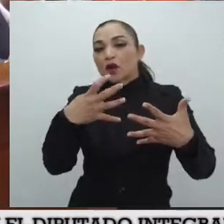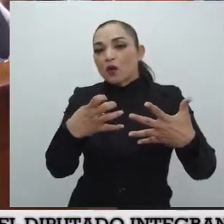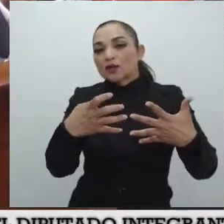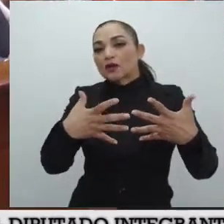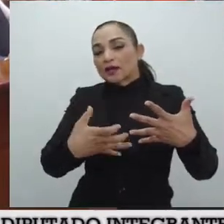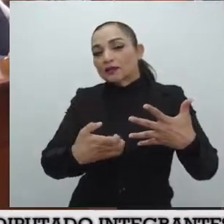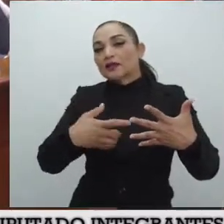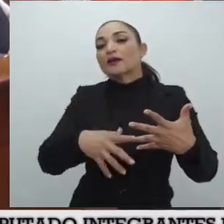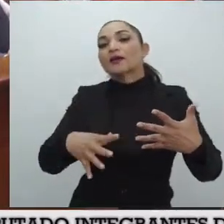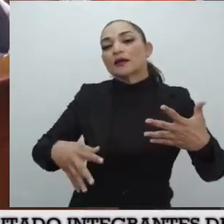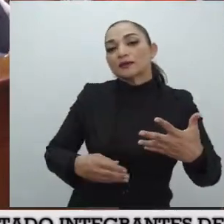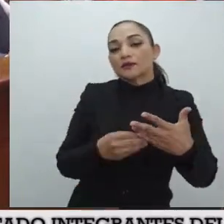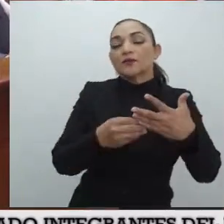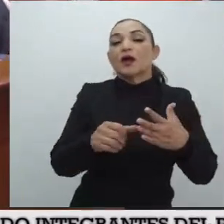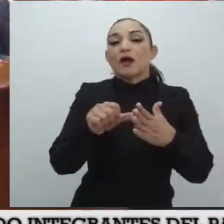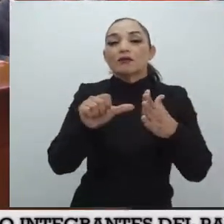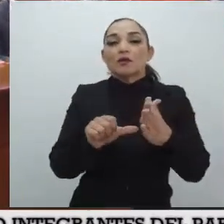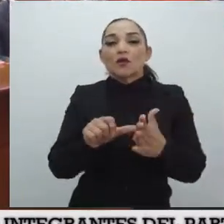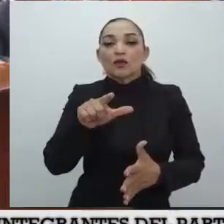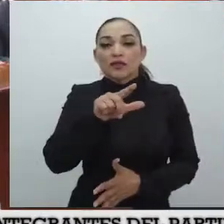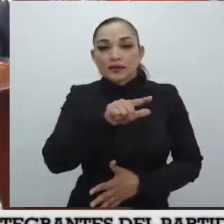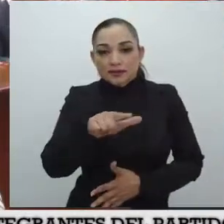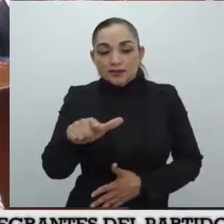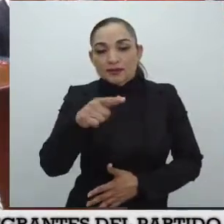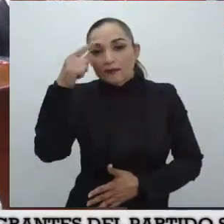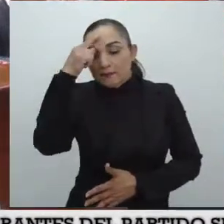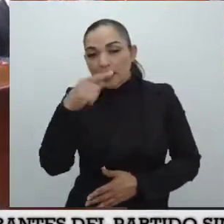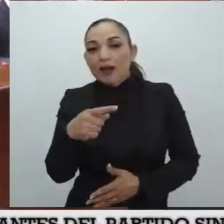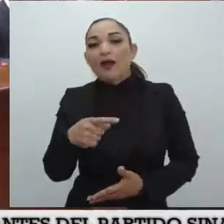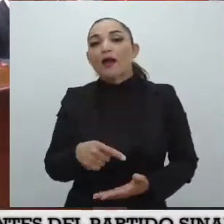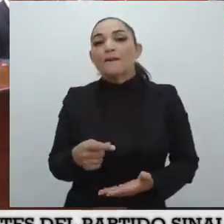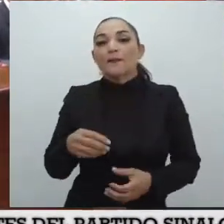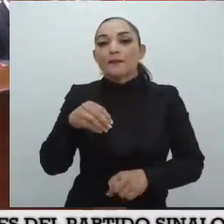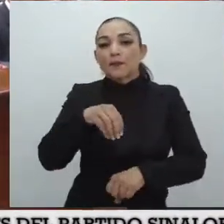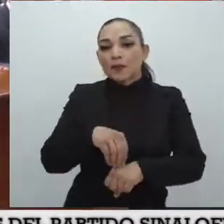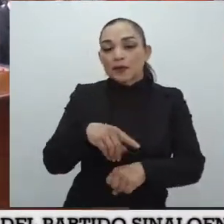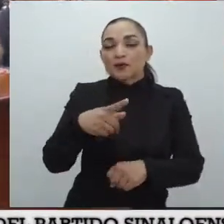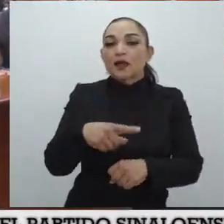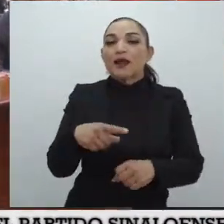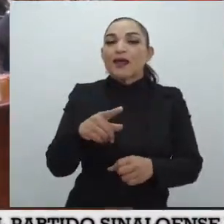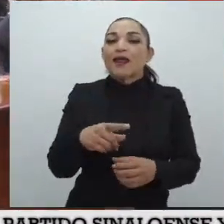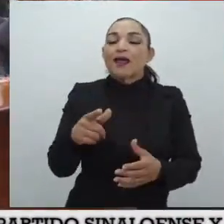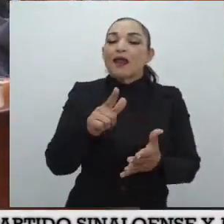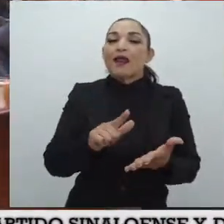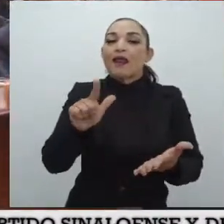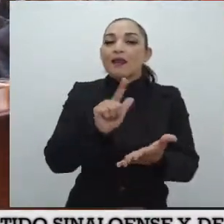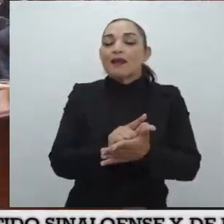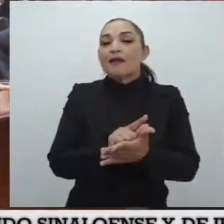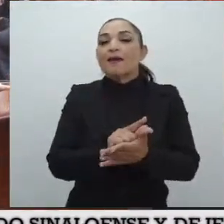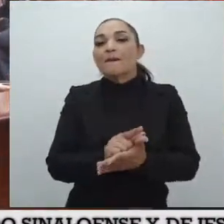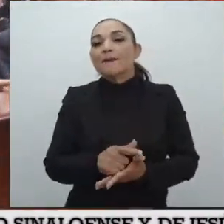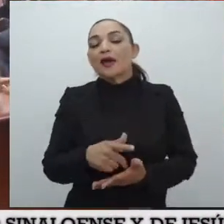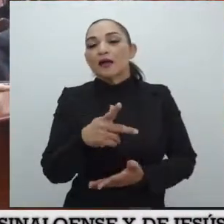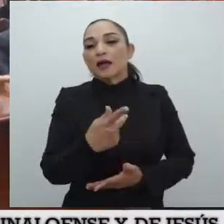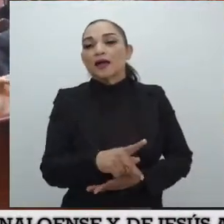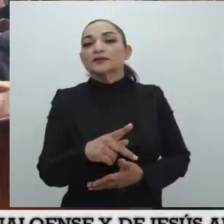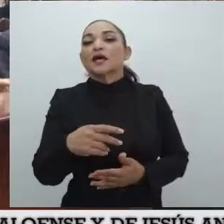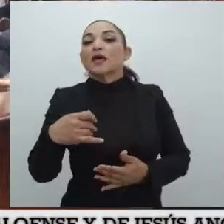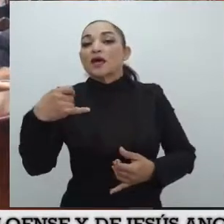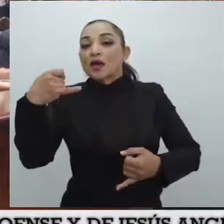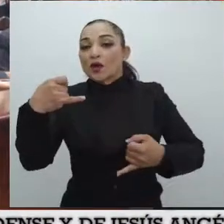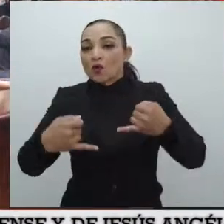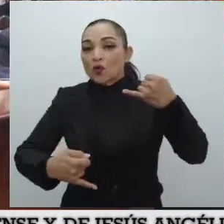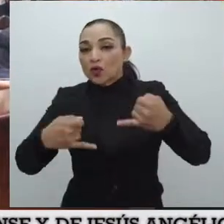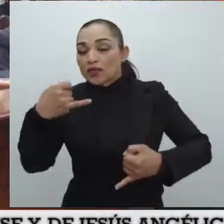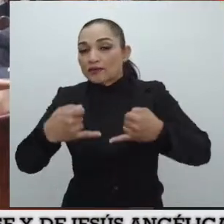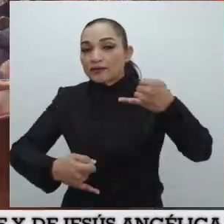artículo 17 a fin de establecer a nivel de ley las regiones en que el Poder Judicial organizará el trabajo jurisdiccional